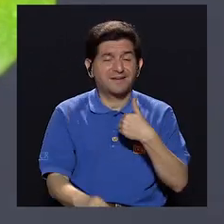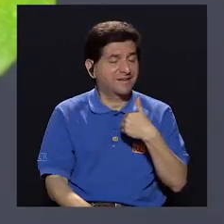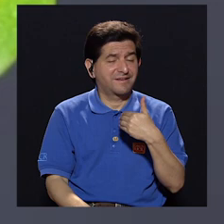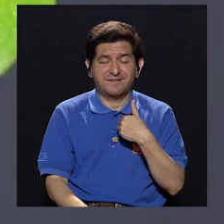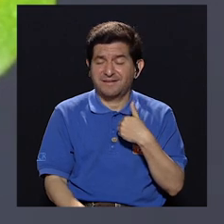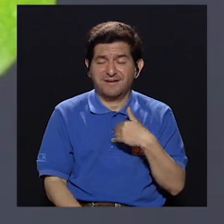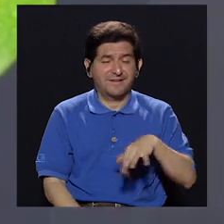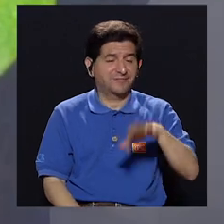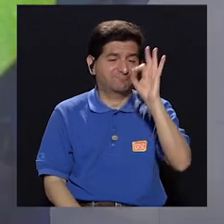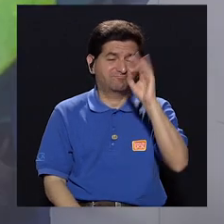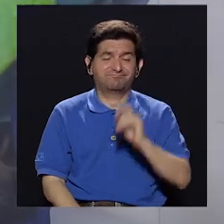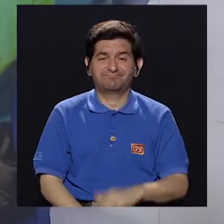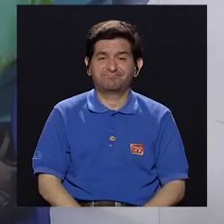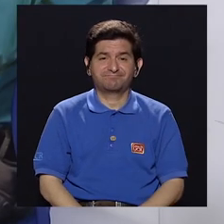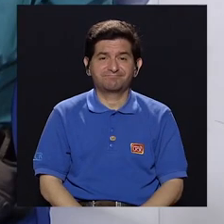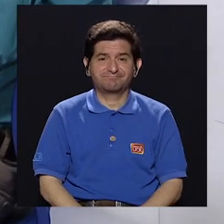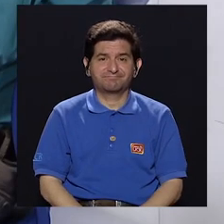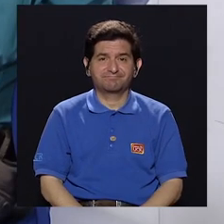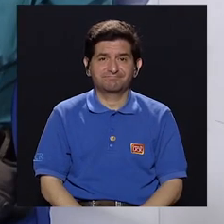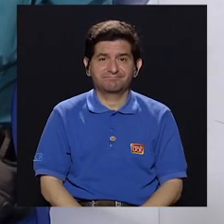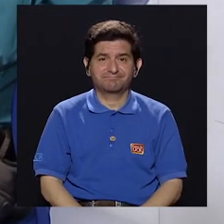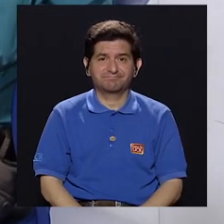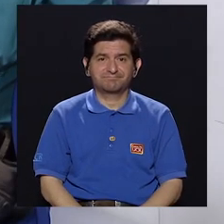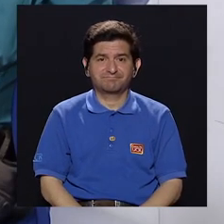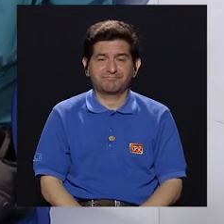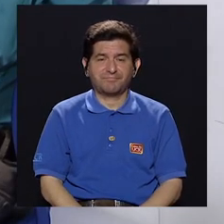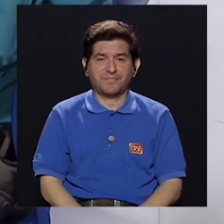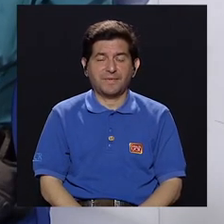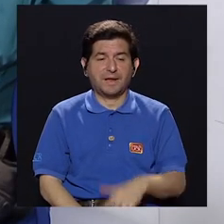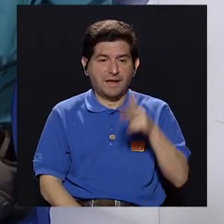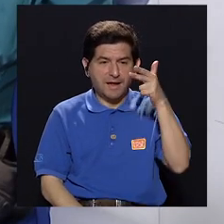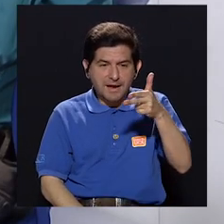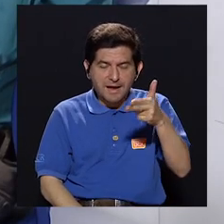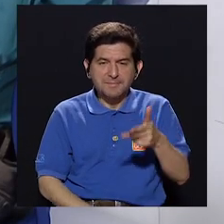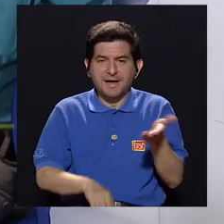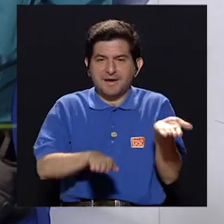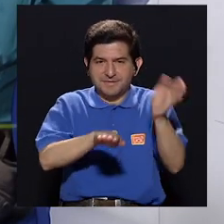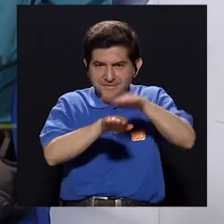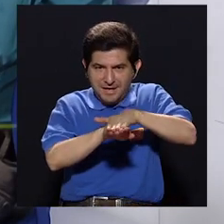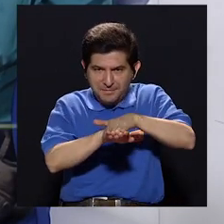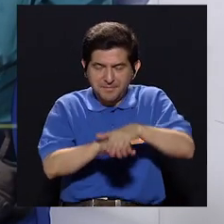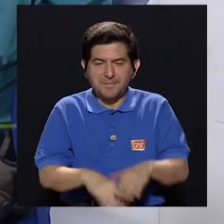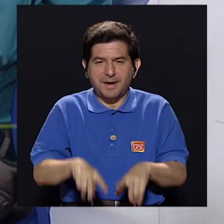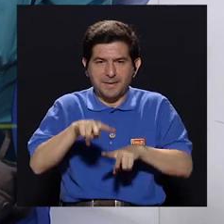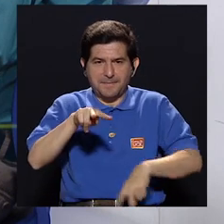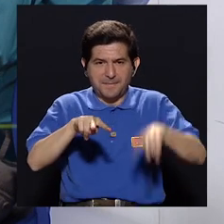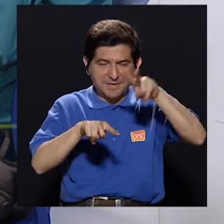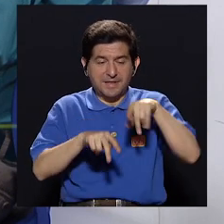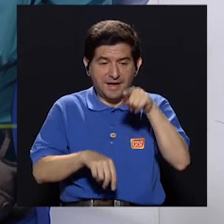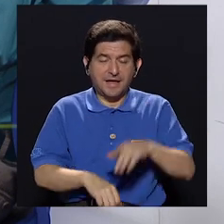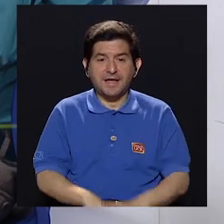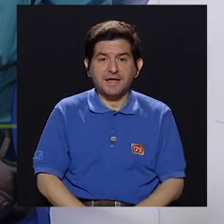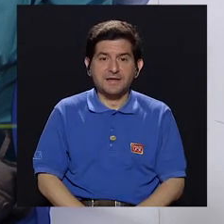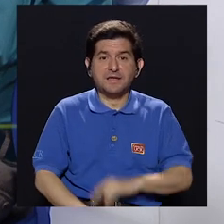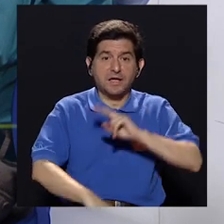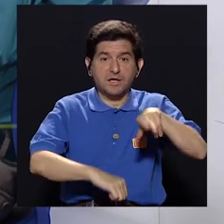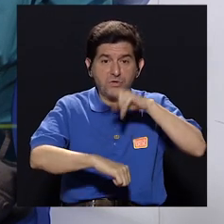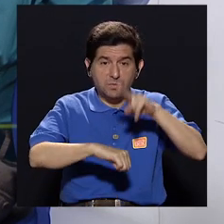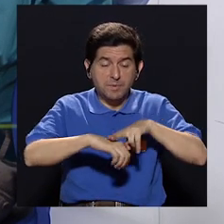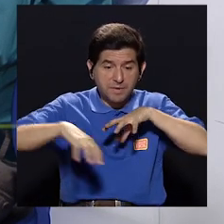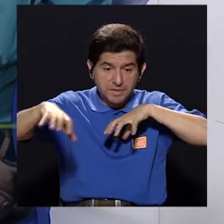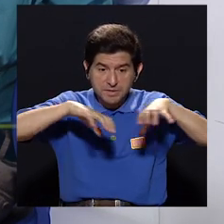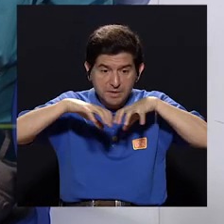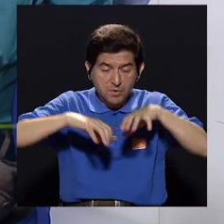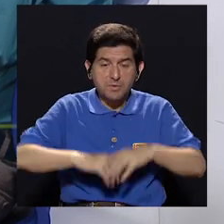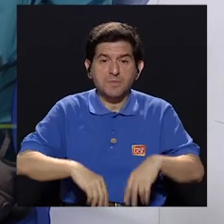nada absolutamente nada e las cámaras trampa tienen la ventaja que ella se activan normalmente por